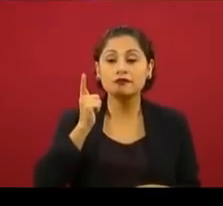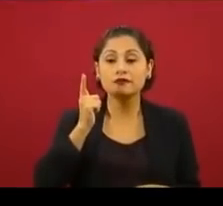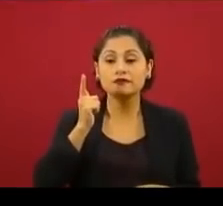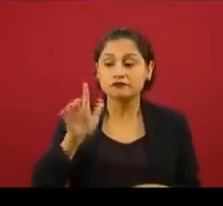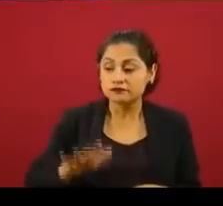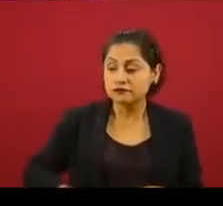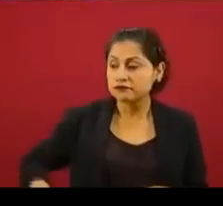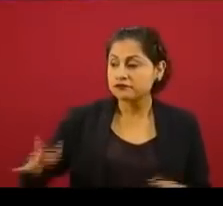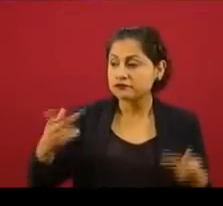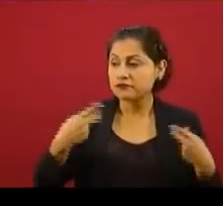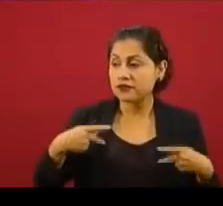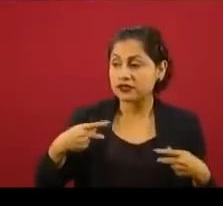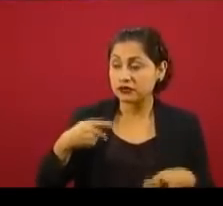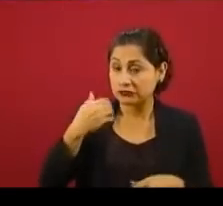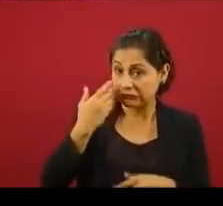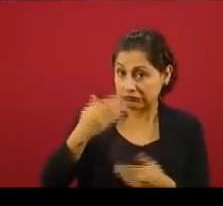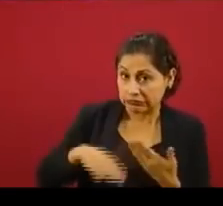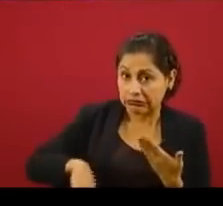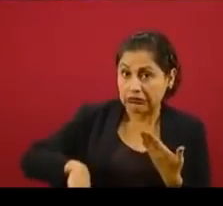nuestros adversarios,